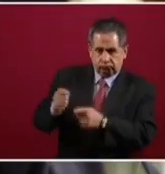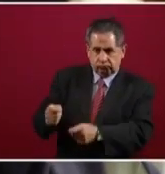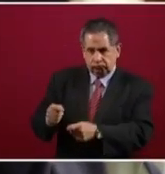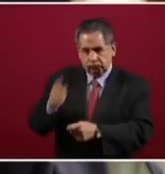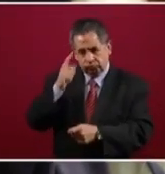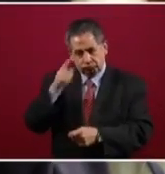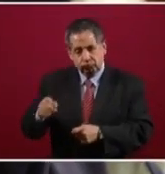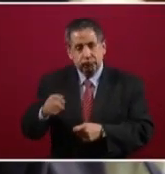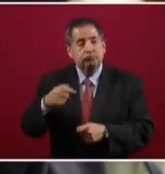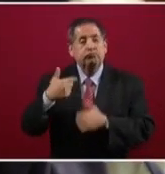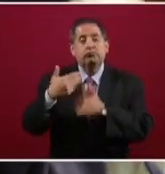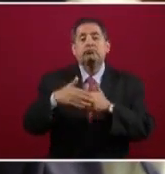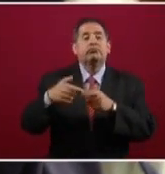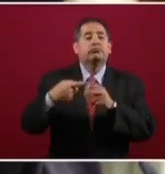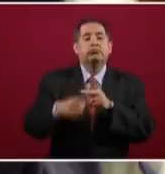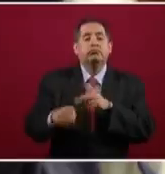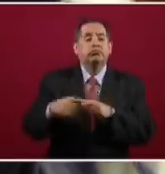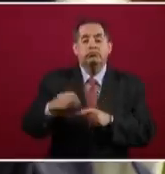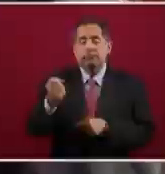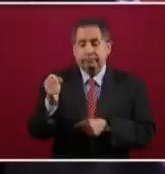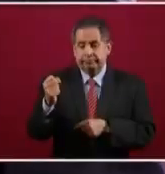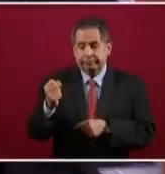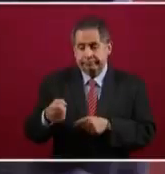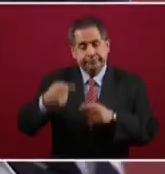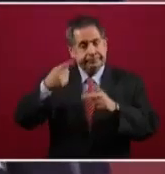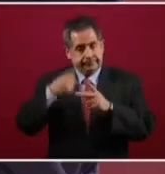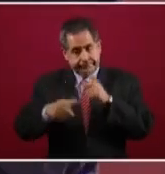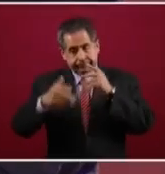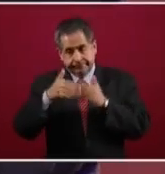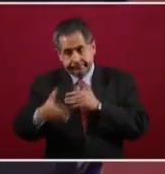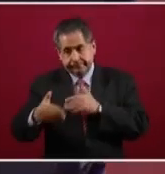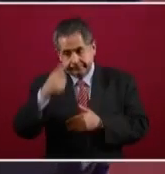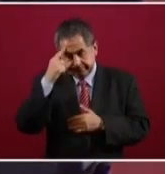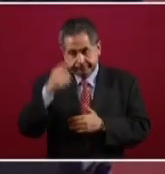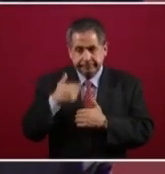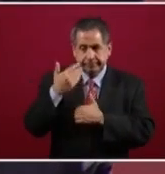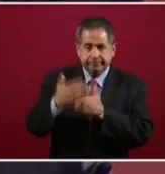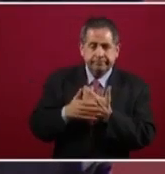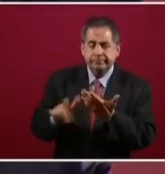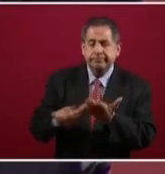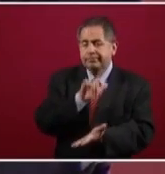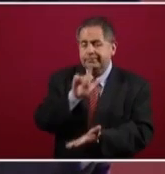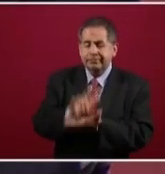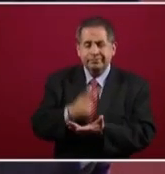abriendo el periodo ordinario para una ley de amnistía.